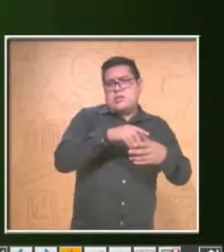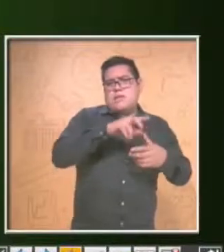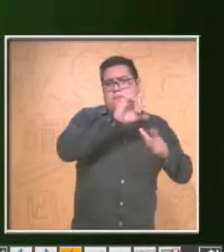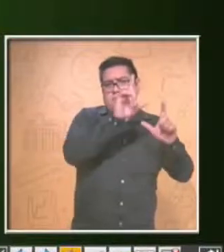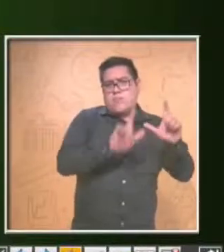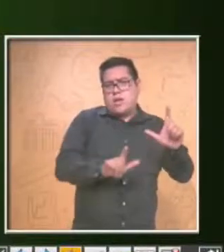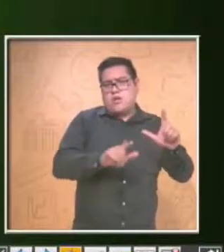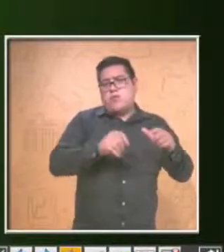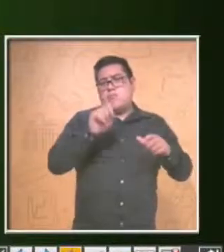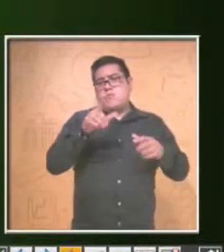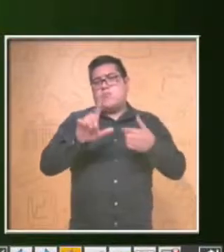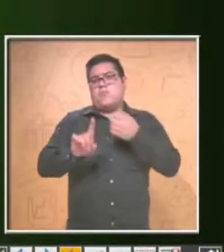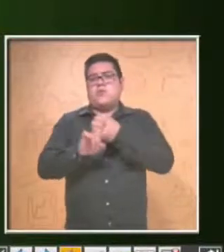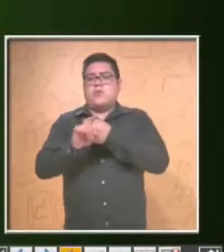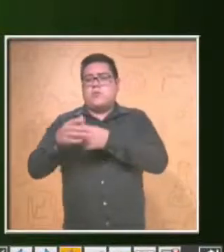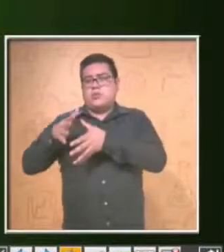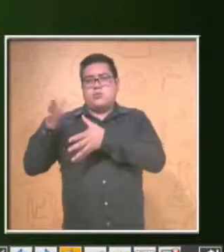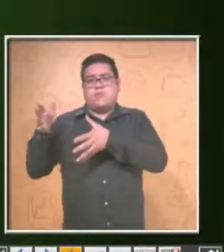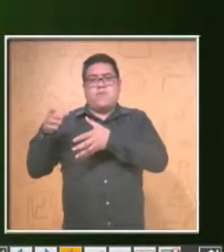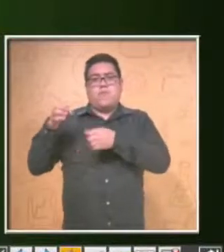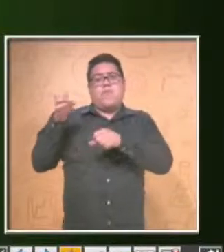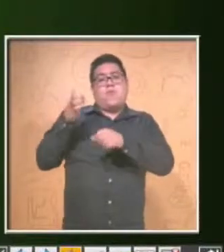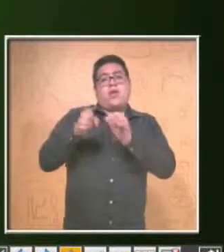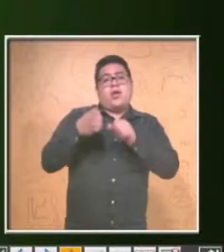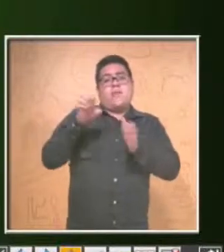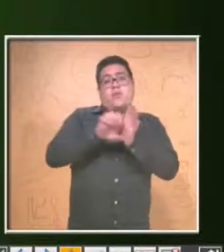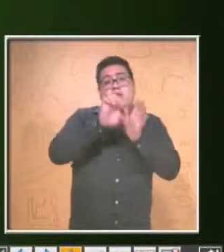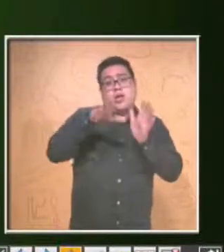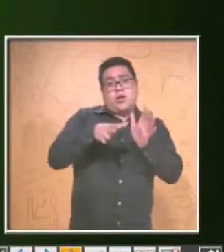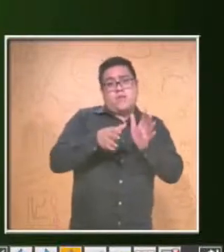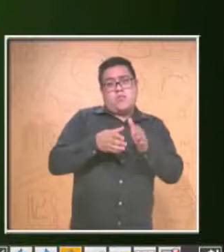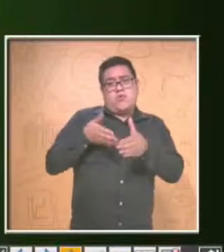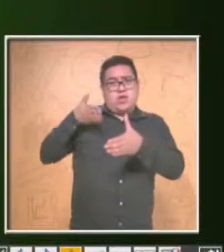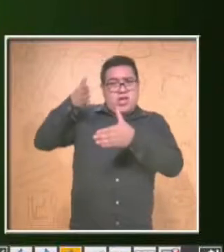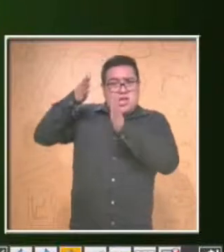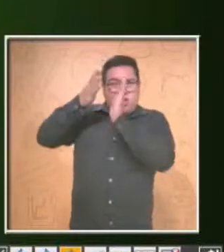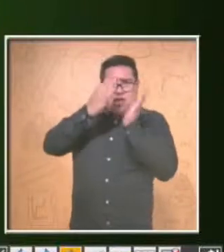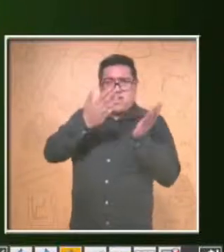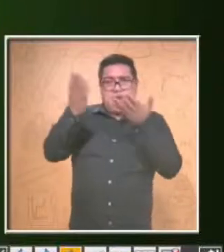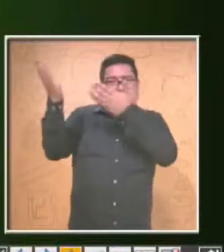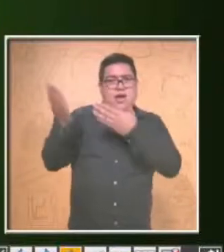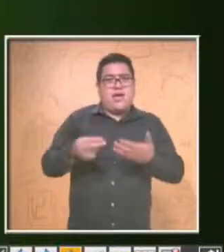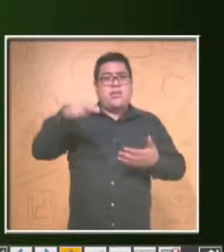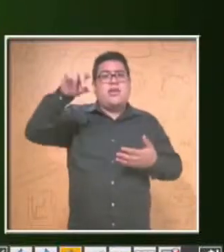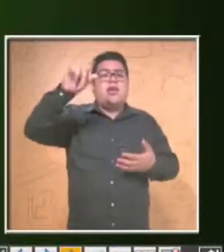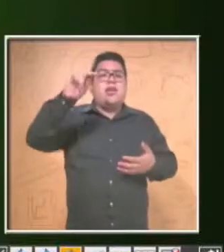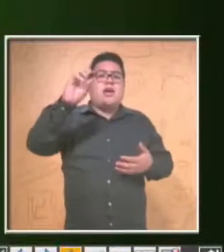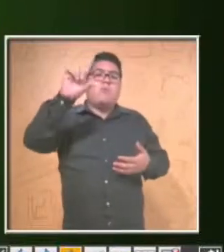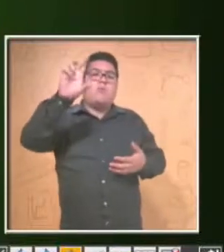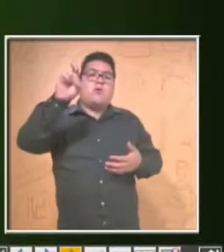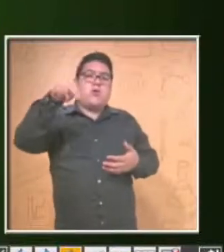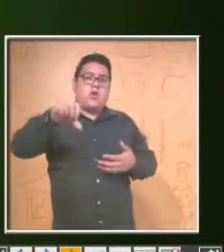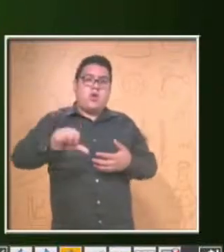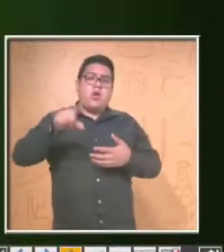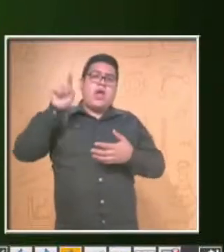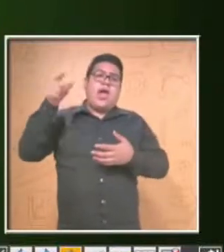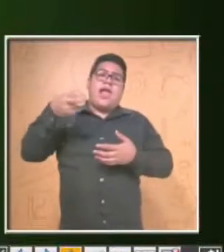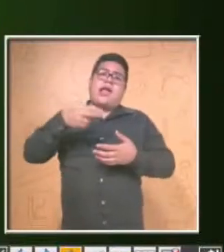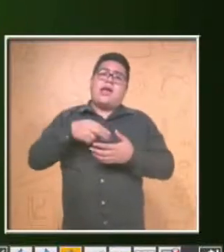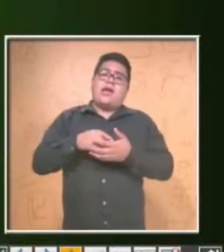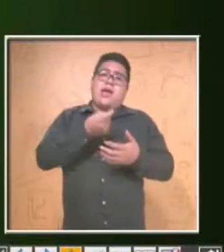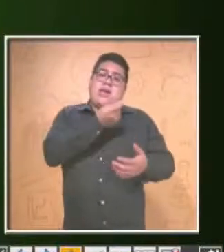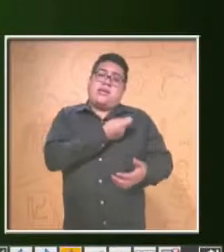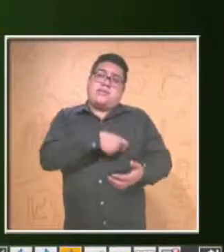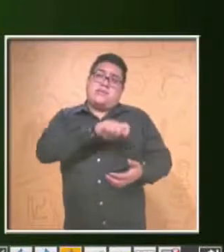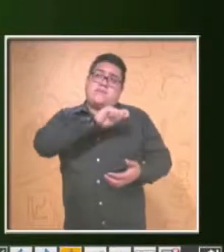ellas tiene que ver con la invasión napoleónica a España, es una causa externa. Y la desigualdad entre las castas